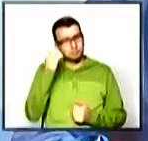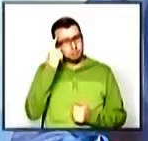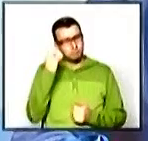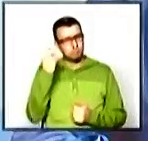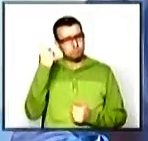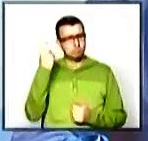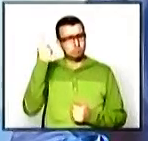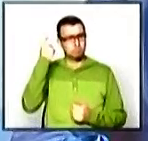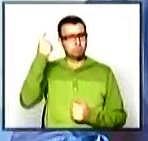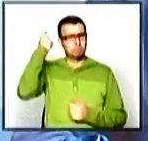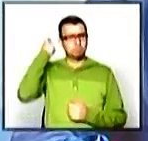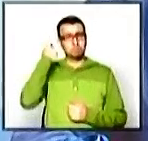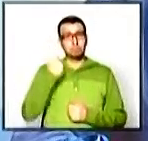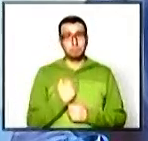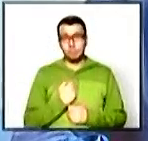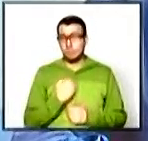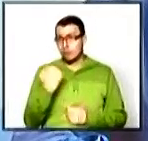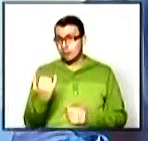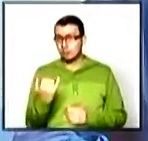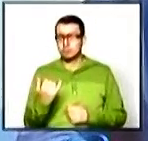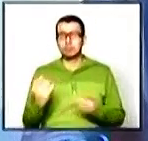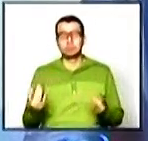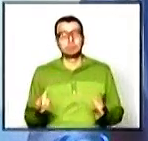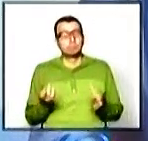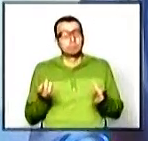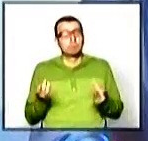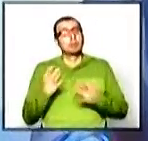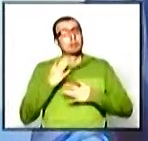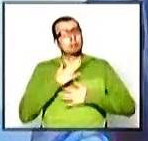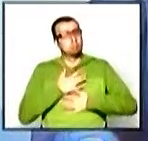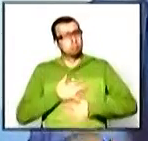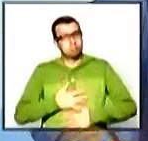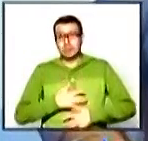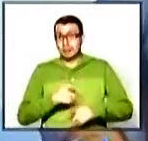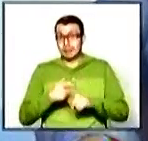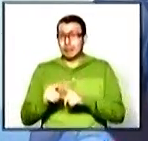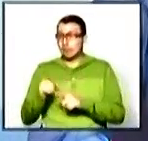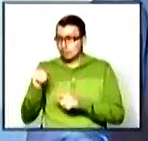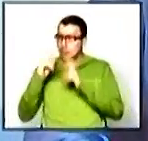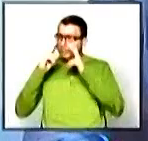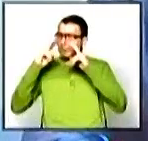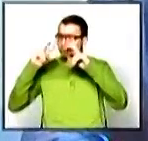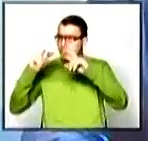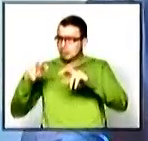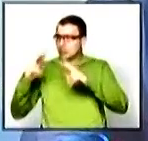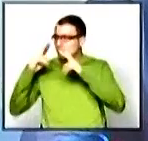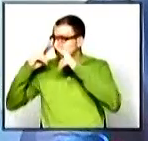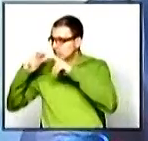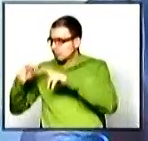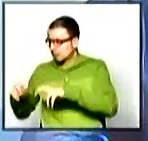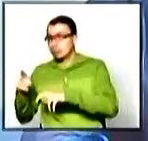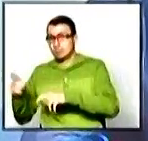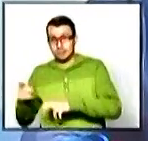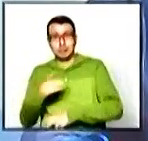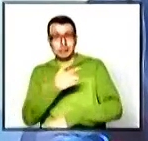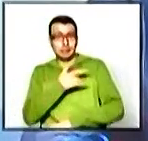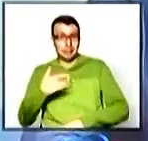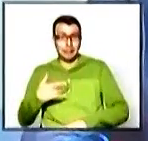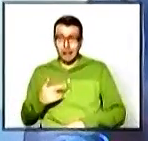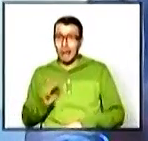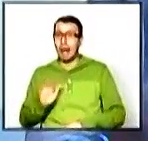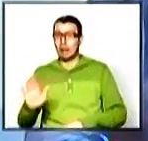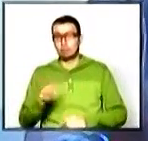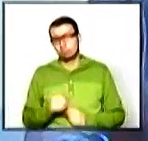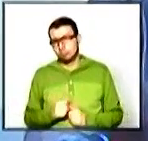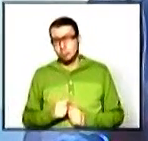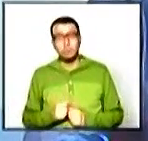las terapias de relajación, yoga, en fin. Y vamos a hablar un poco de un tema que para